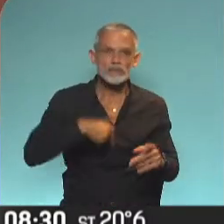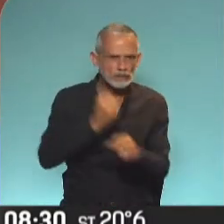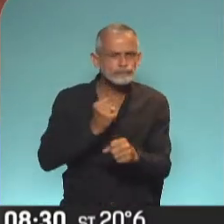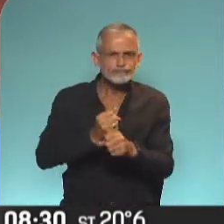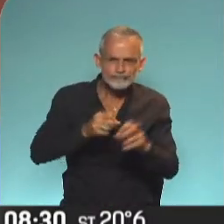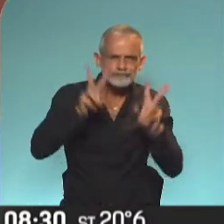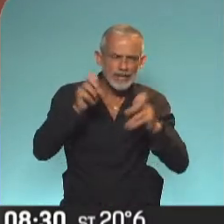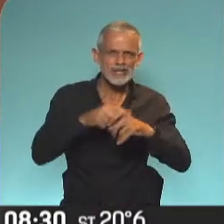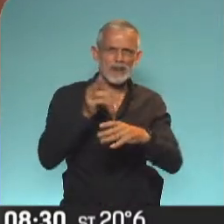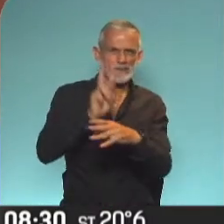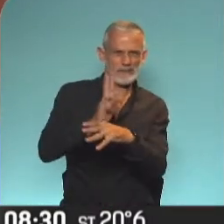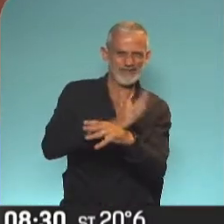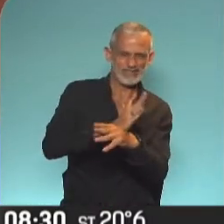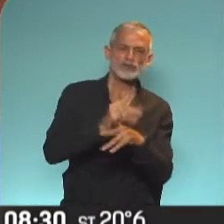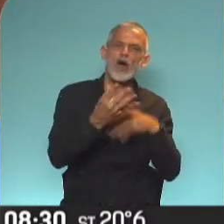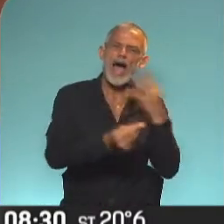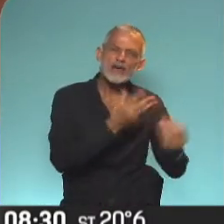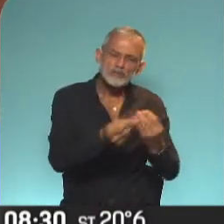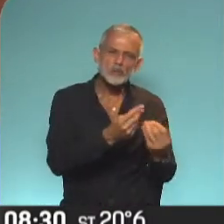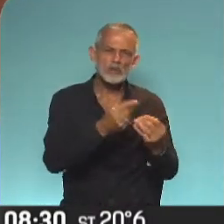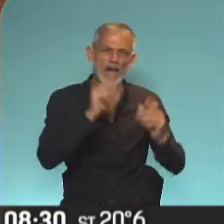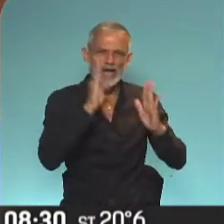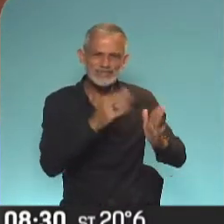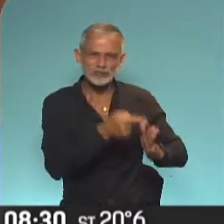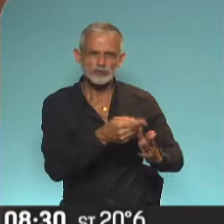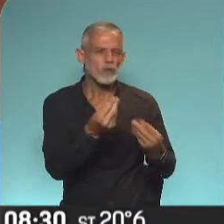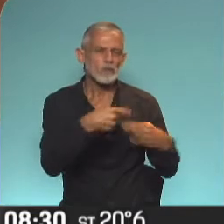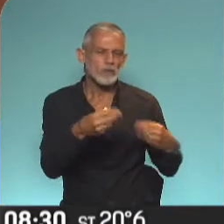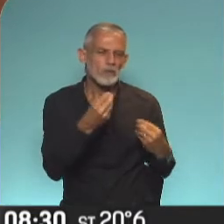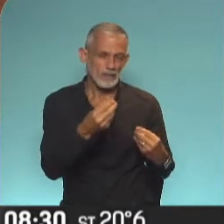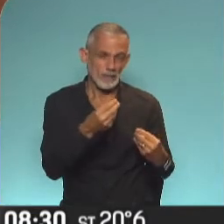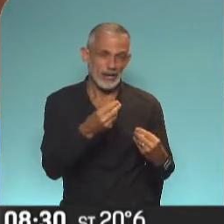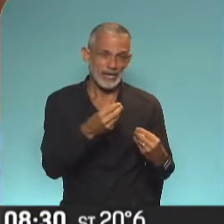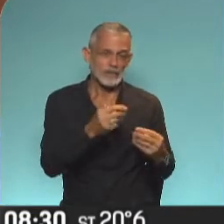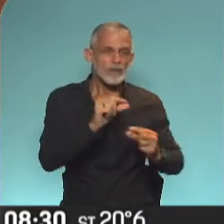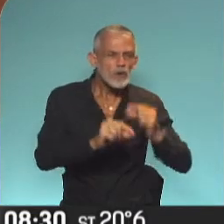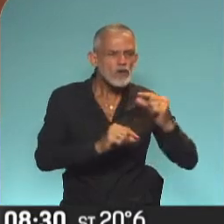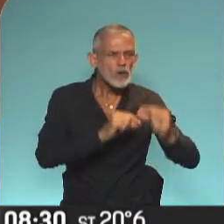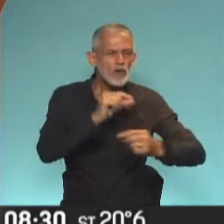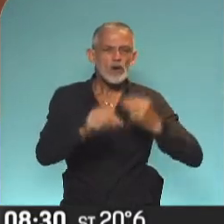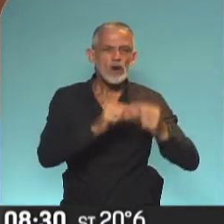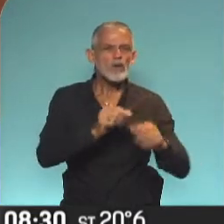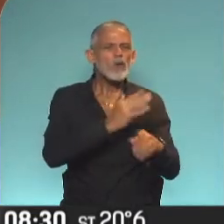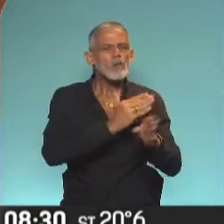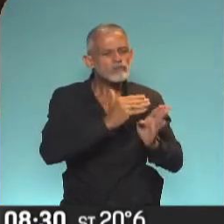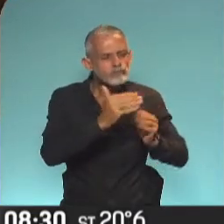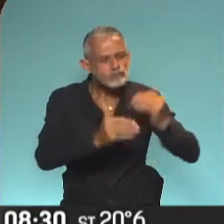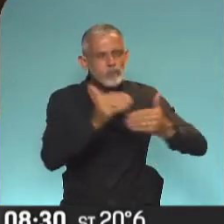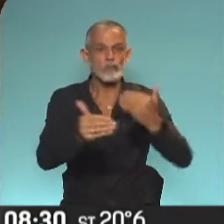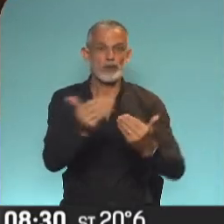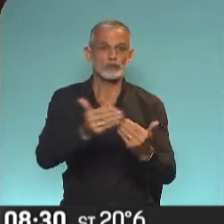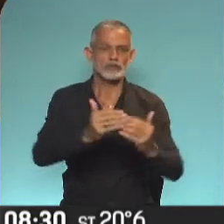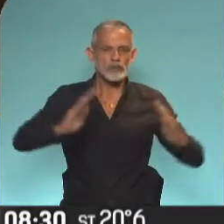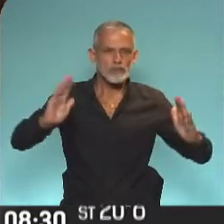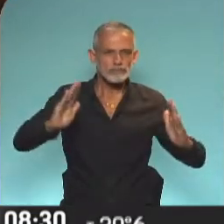los temas de prevención, de asistencia, de atención para ir planteando el proceso de la